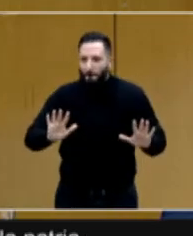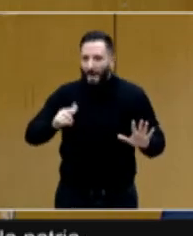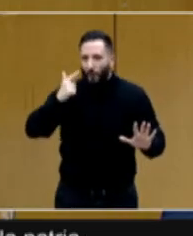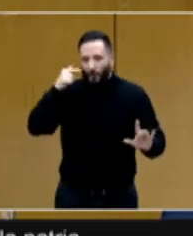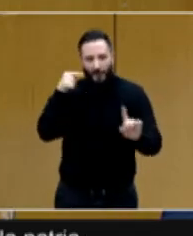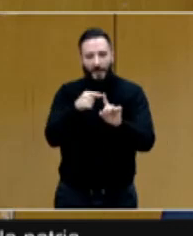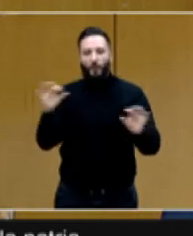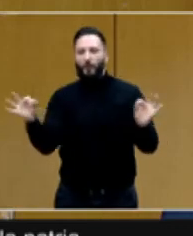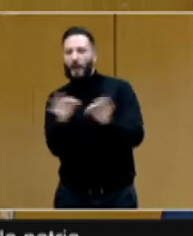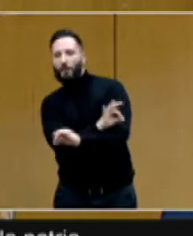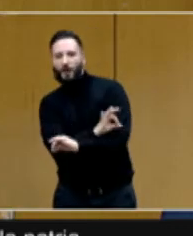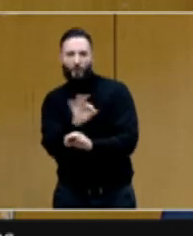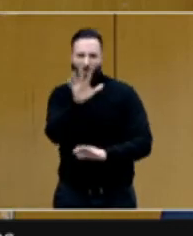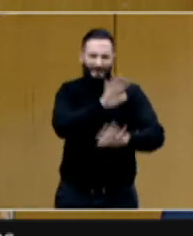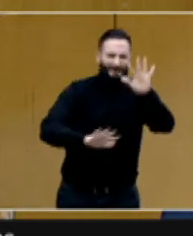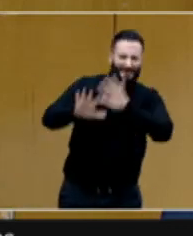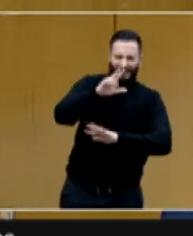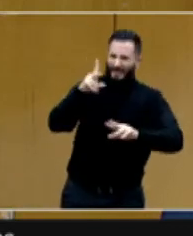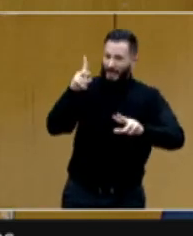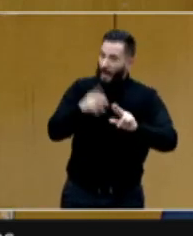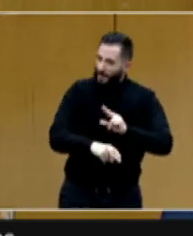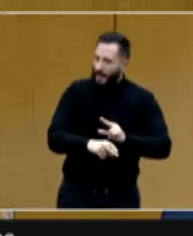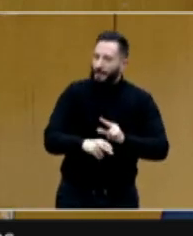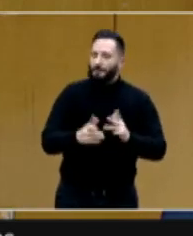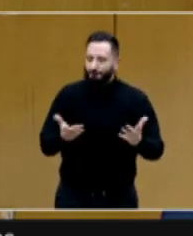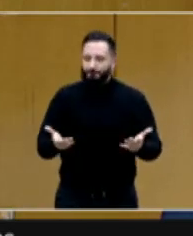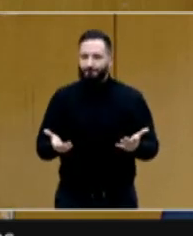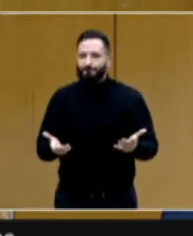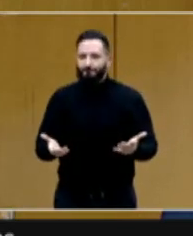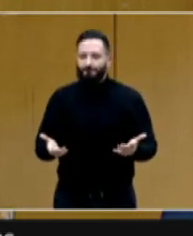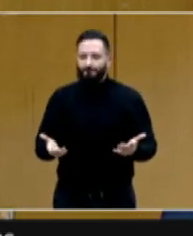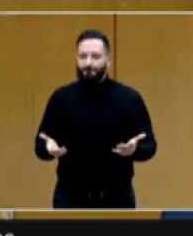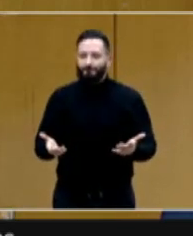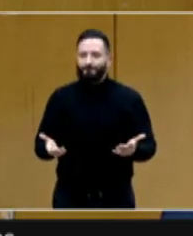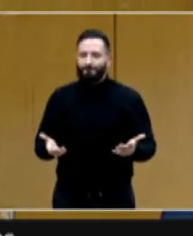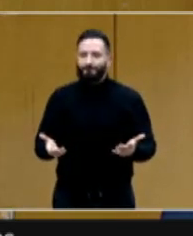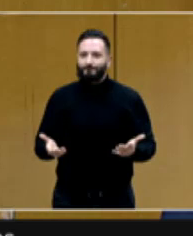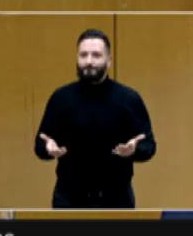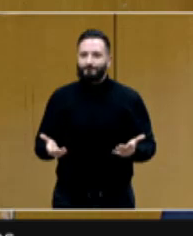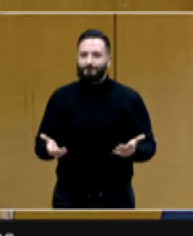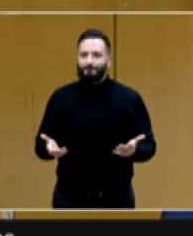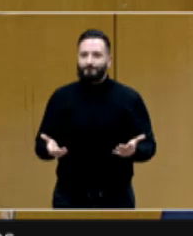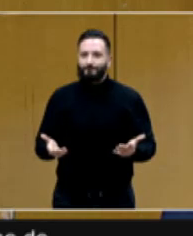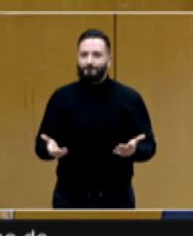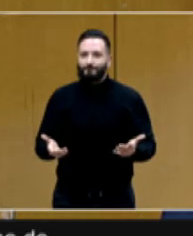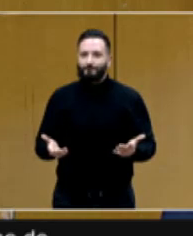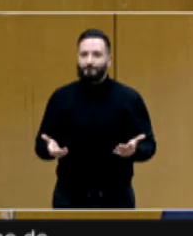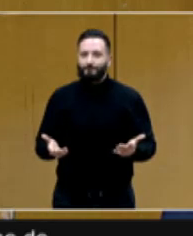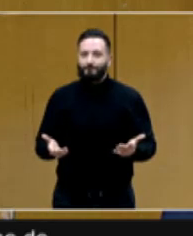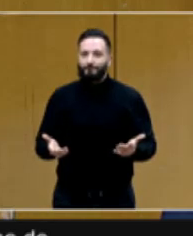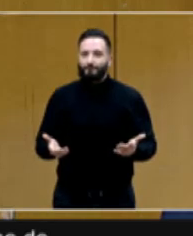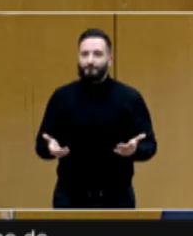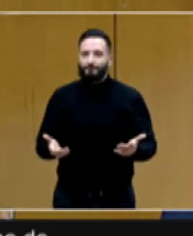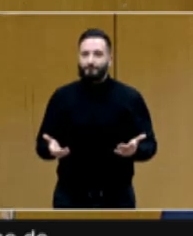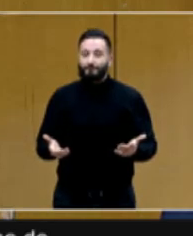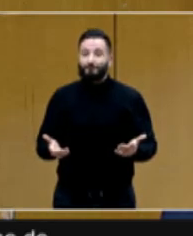de alguna manera que se está limitando la situación del menor que adquiere la mayoría de edad pues